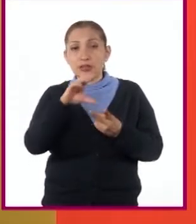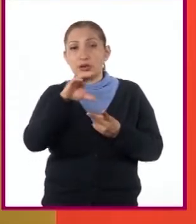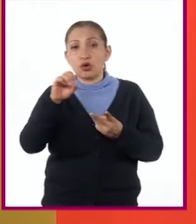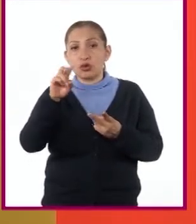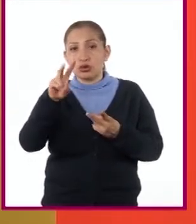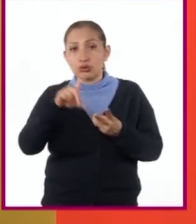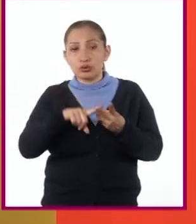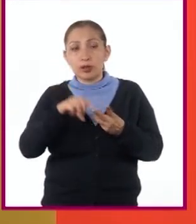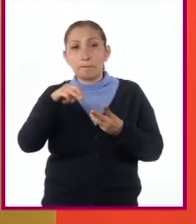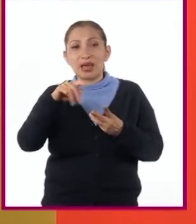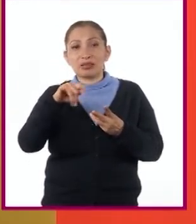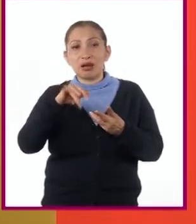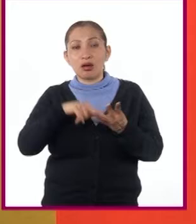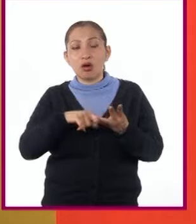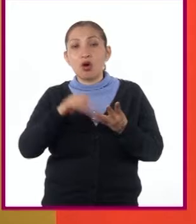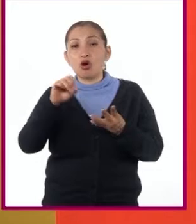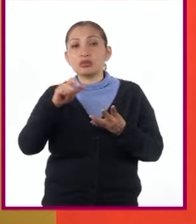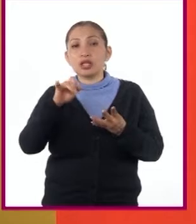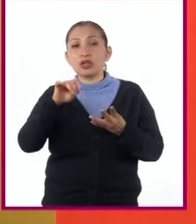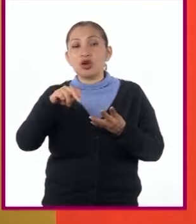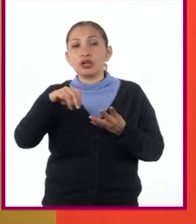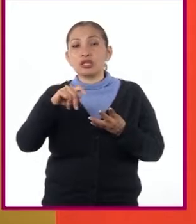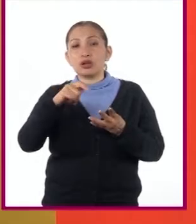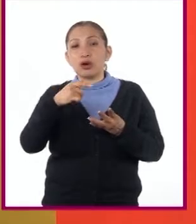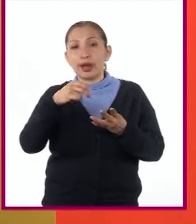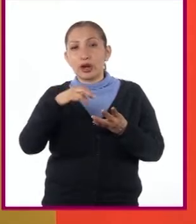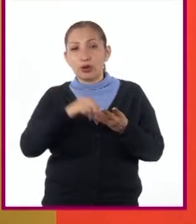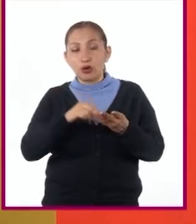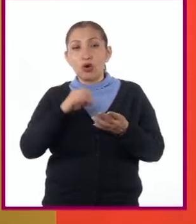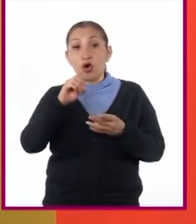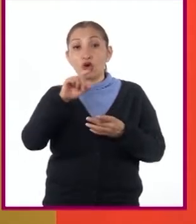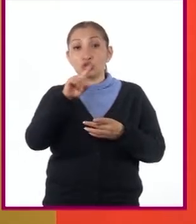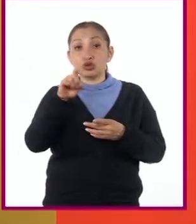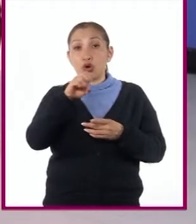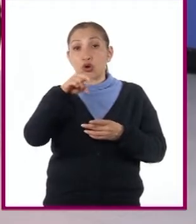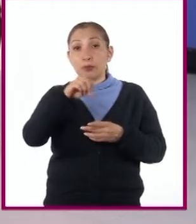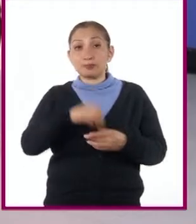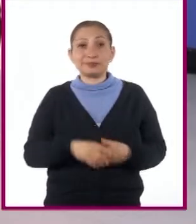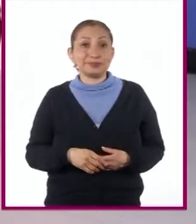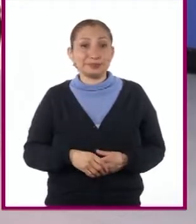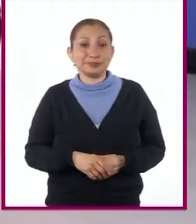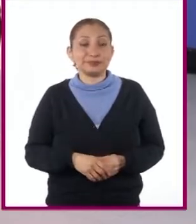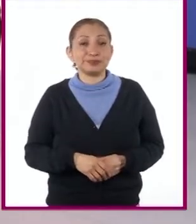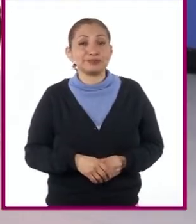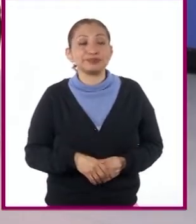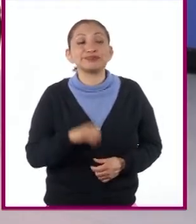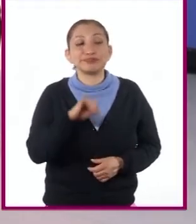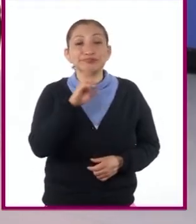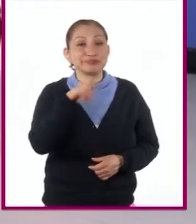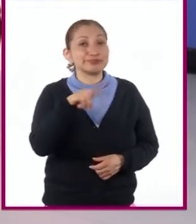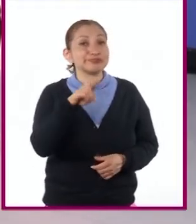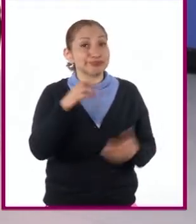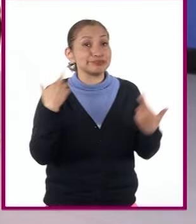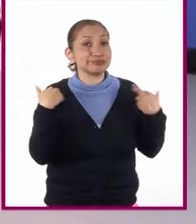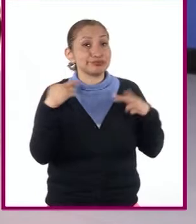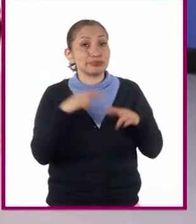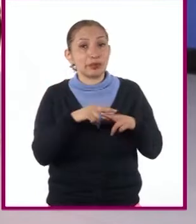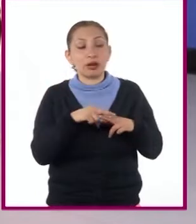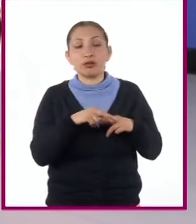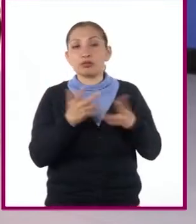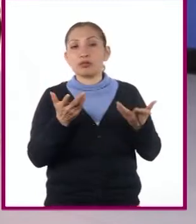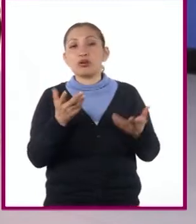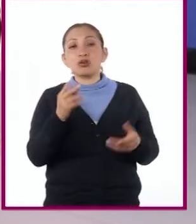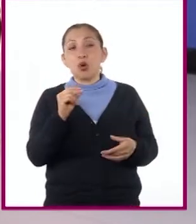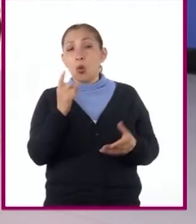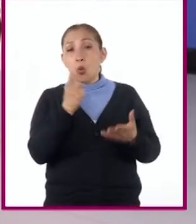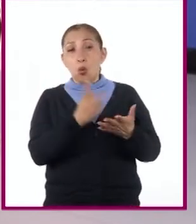carbono, metano, óxidos de nitrógeno y ozono. Así es, profesor. Aunque no son